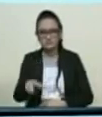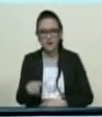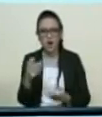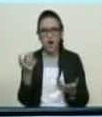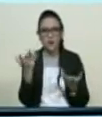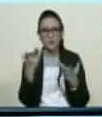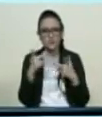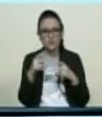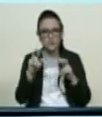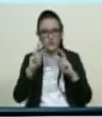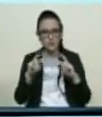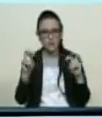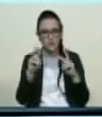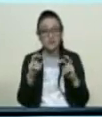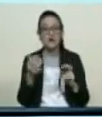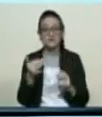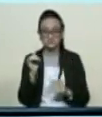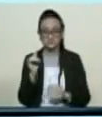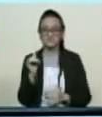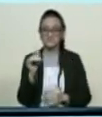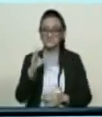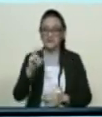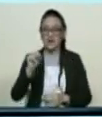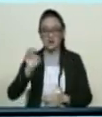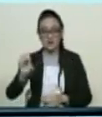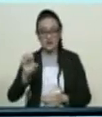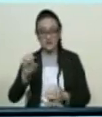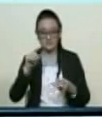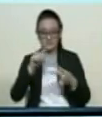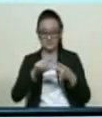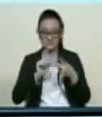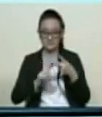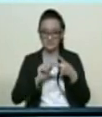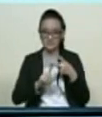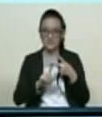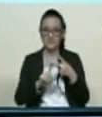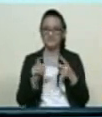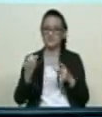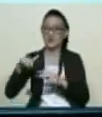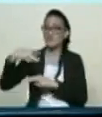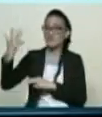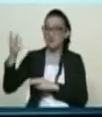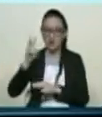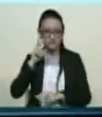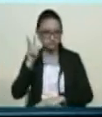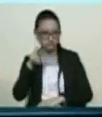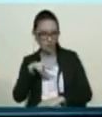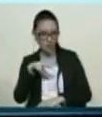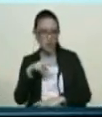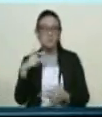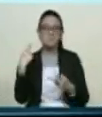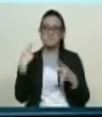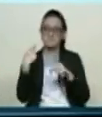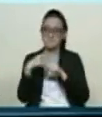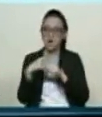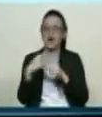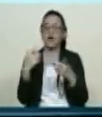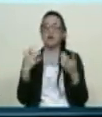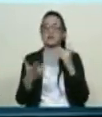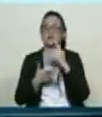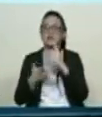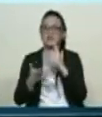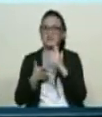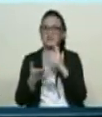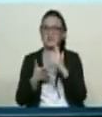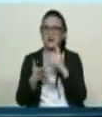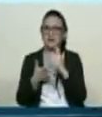por supuesto, el Consejo Nacional Electoral, están auditores externos, pero también están los técnicos de las organizaciones con